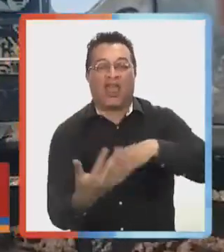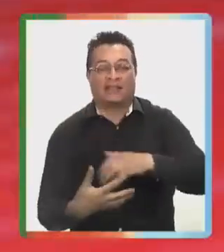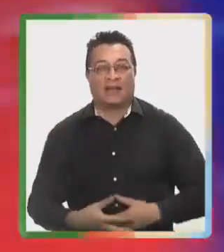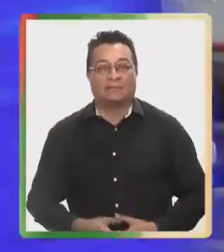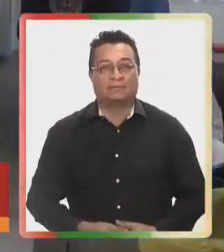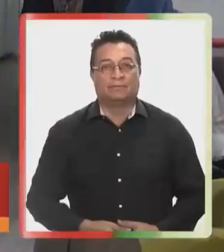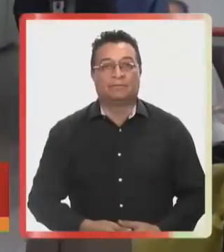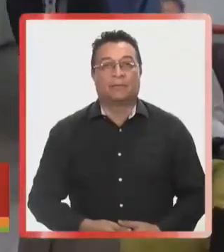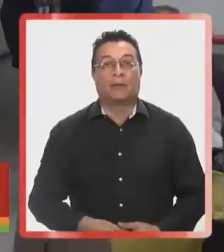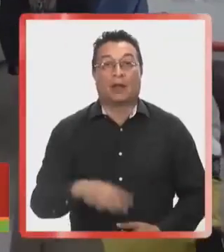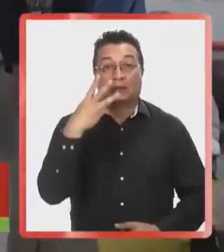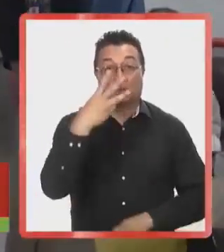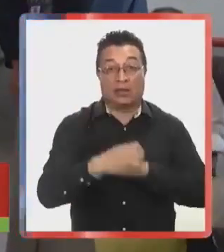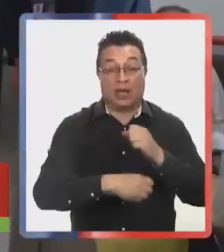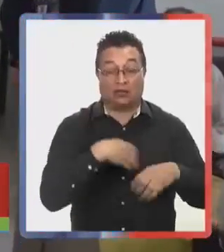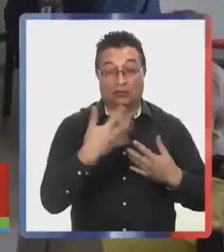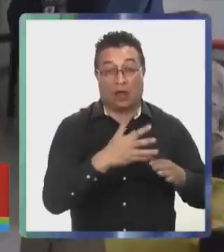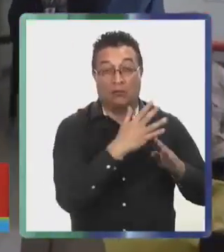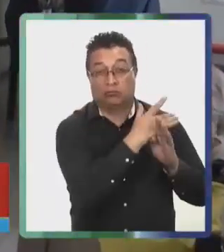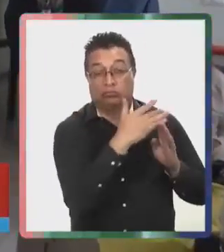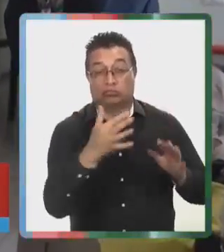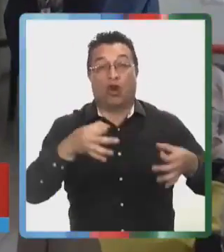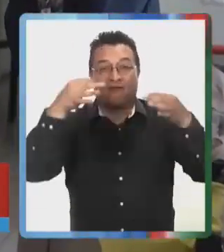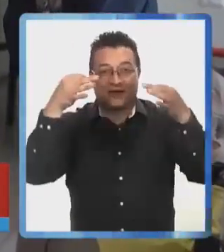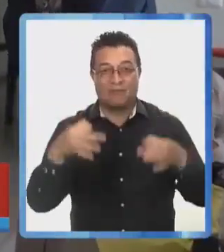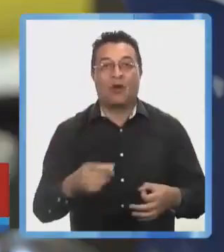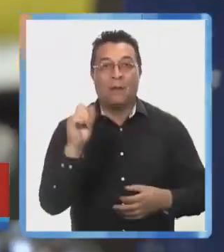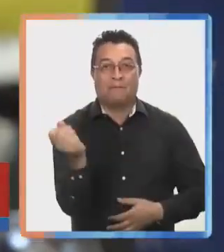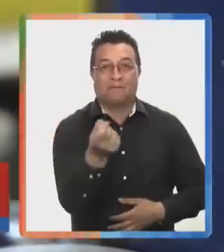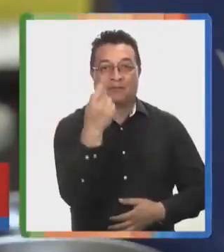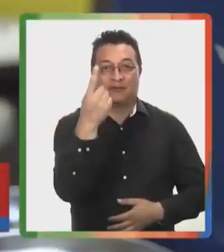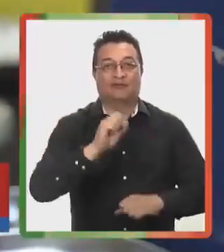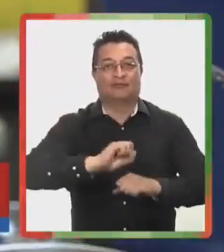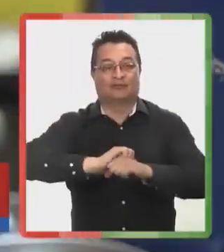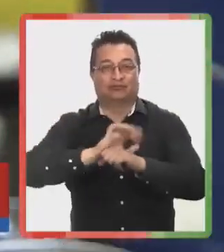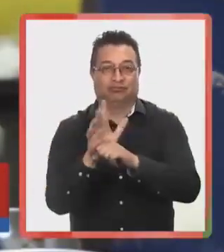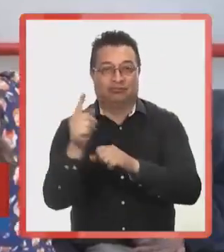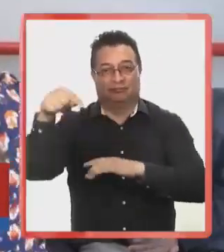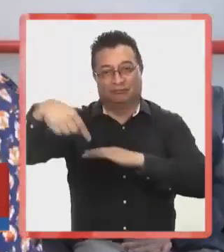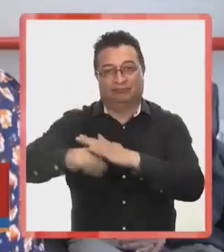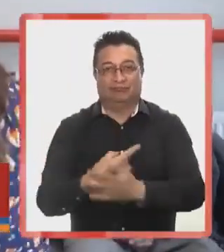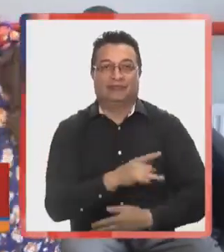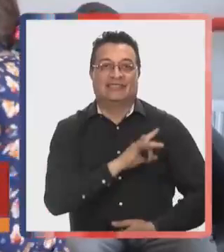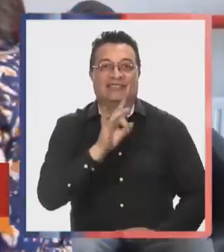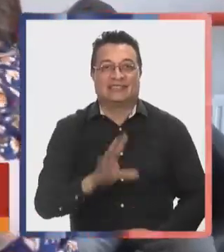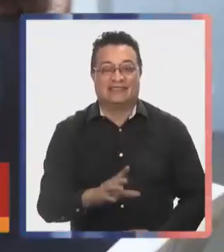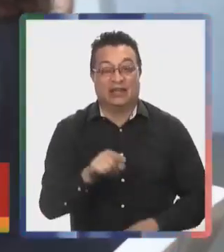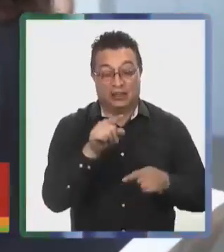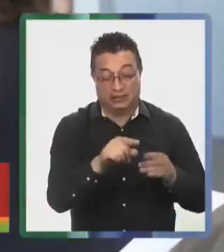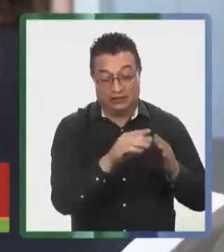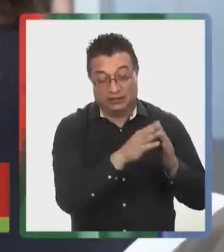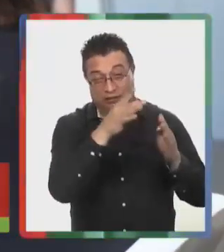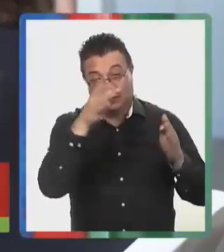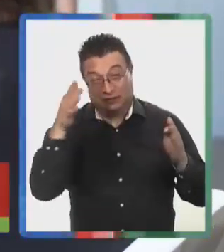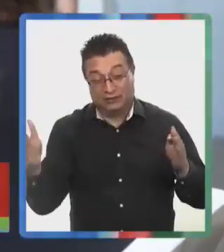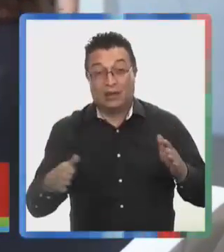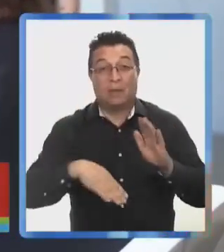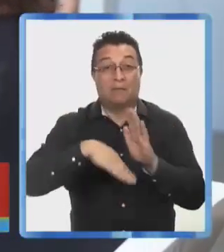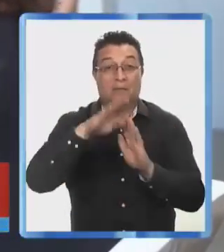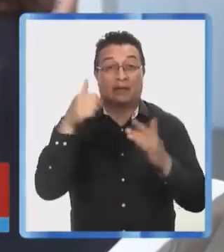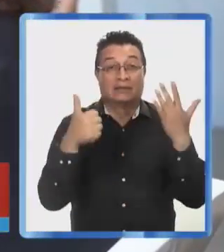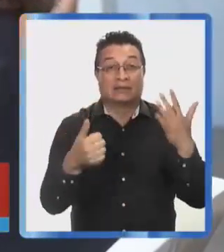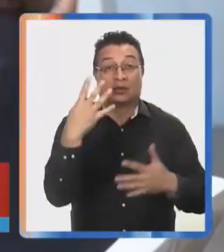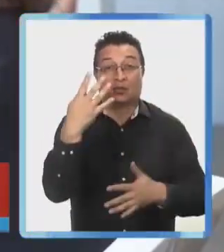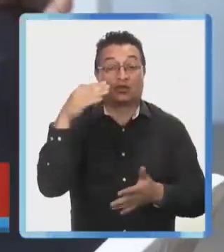violencia. 3 años han pasado desde que se confirmó el primer caso de COVID-19 en nuestro país. Desde entonces, más